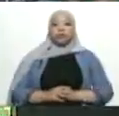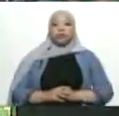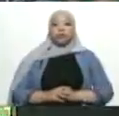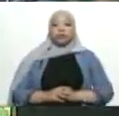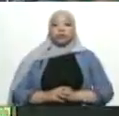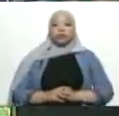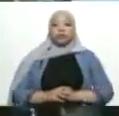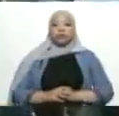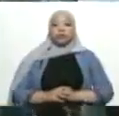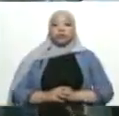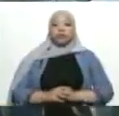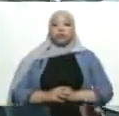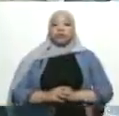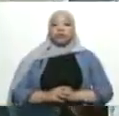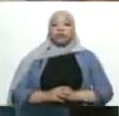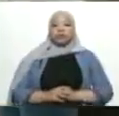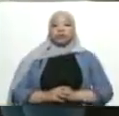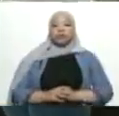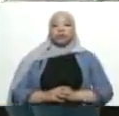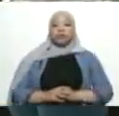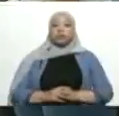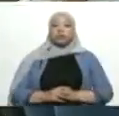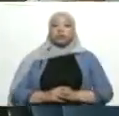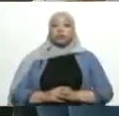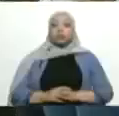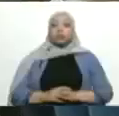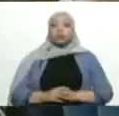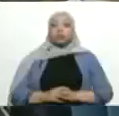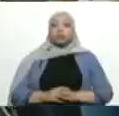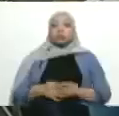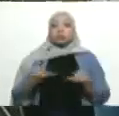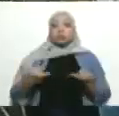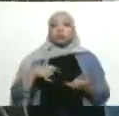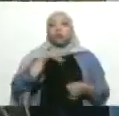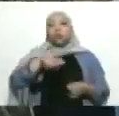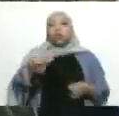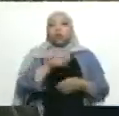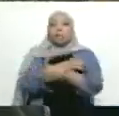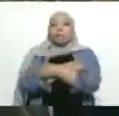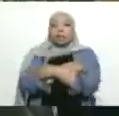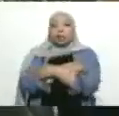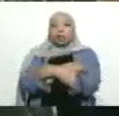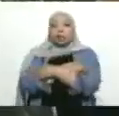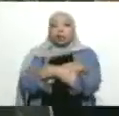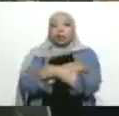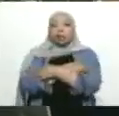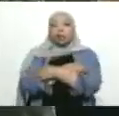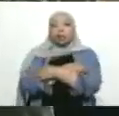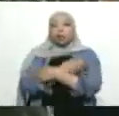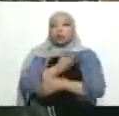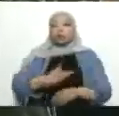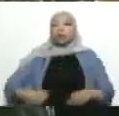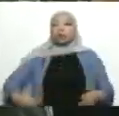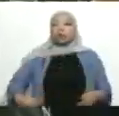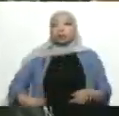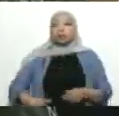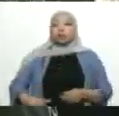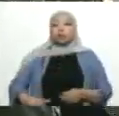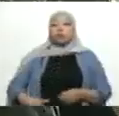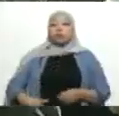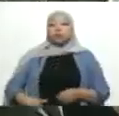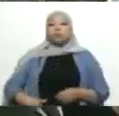del patrullero guardacostas Cerreta. Ahí está justamente el estrechón de brazos de el presidente,